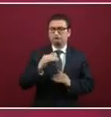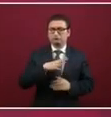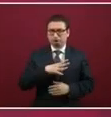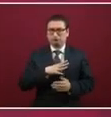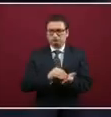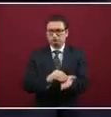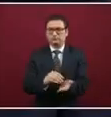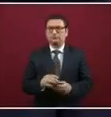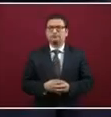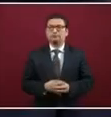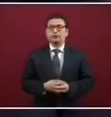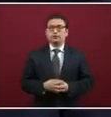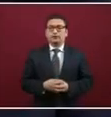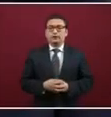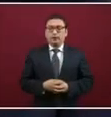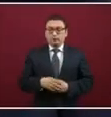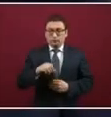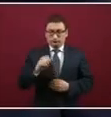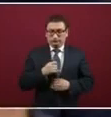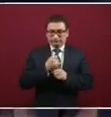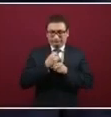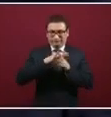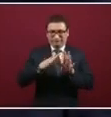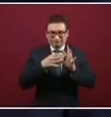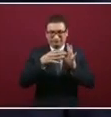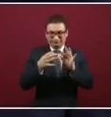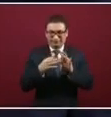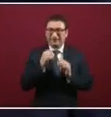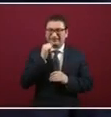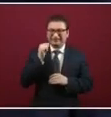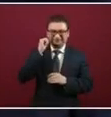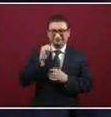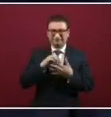Hoy, el informe de lo que pasó ayer,